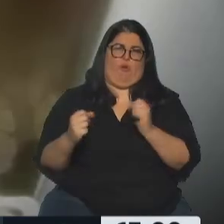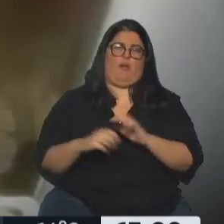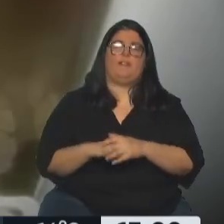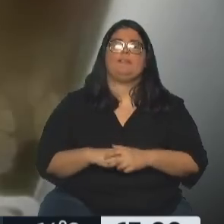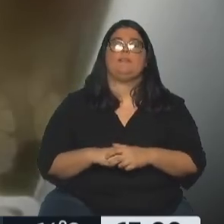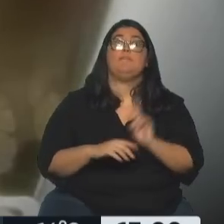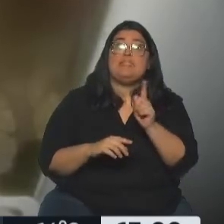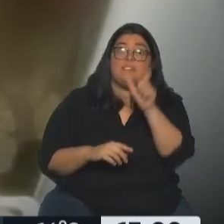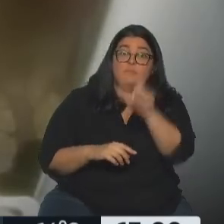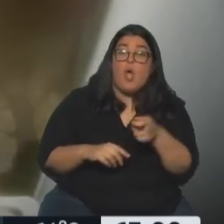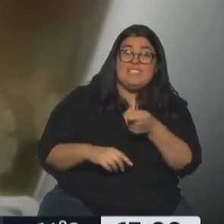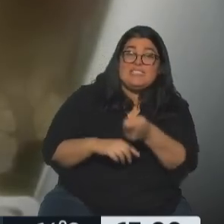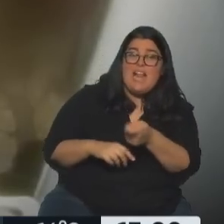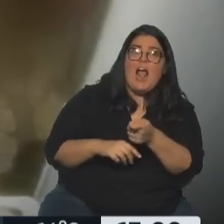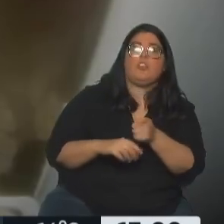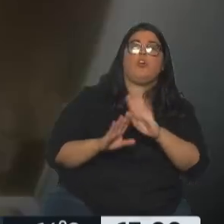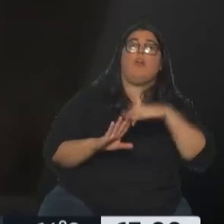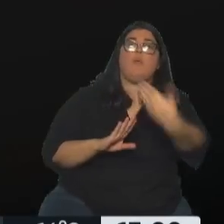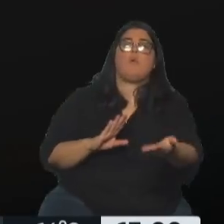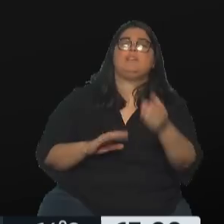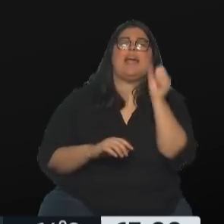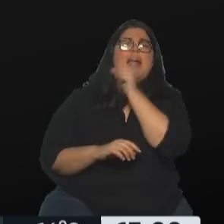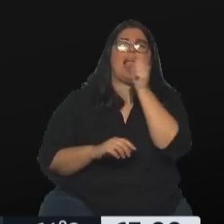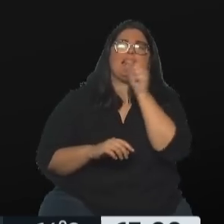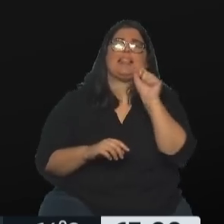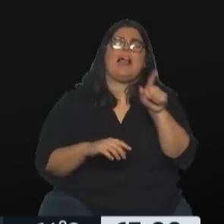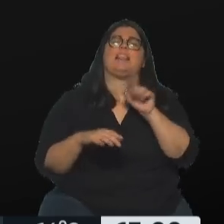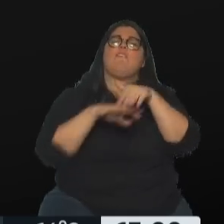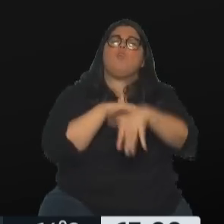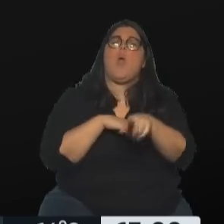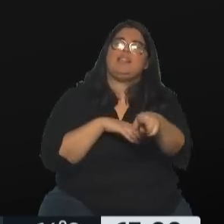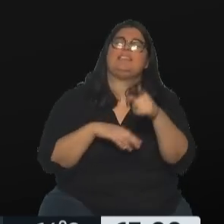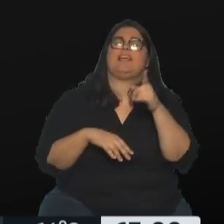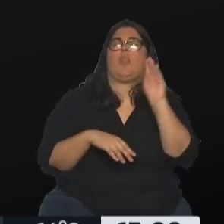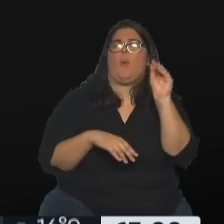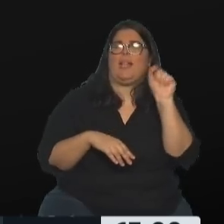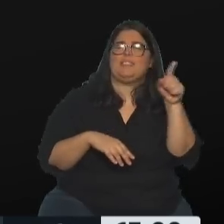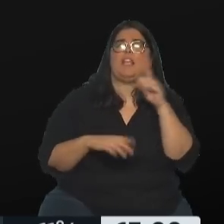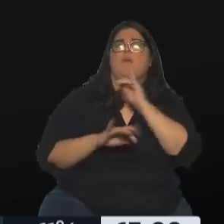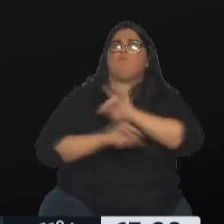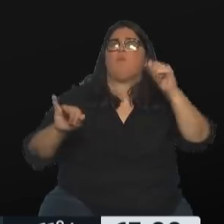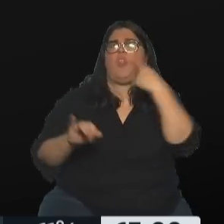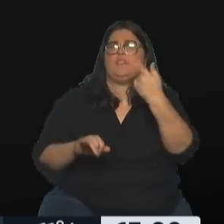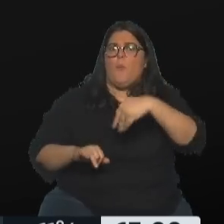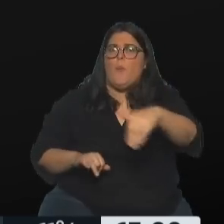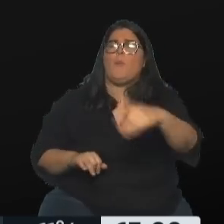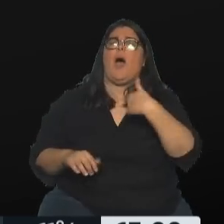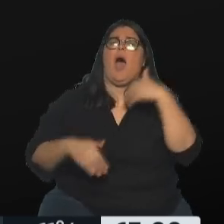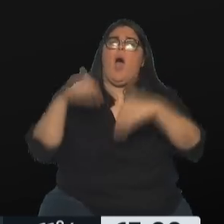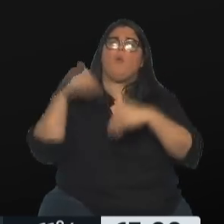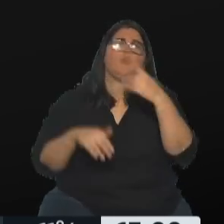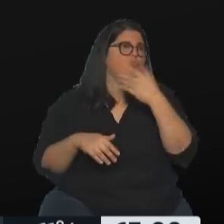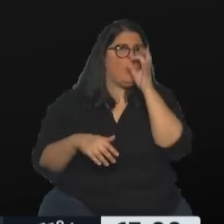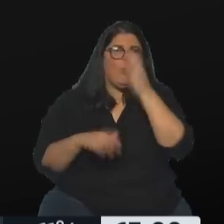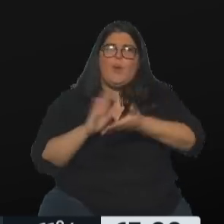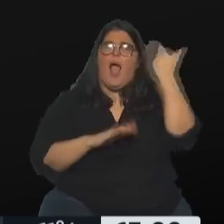ese asesinato, la cantante e influencer brasileña Anitta anunció que votará por Lula en octubre. Nunca votei no Lula, nunca votei